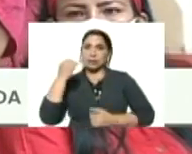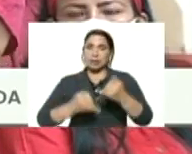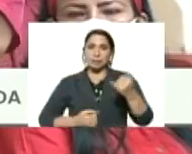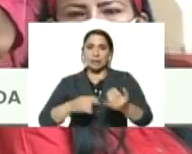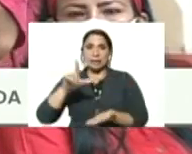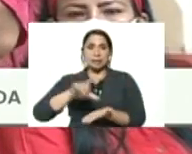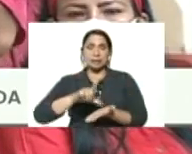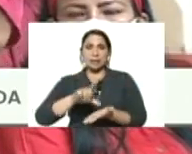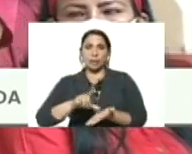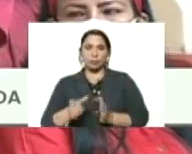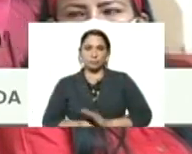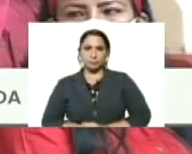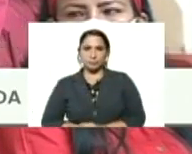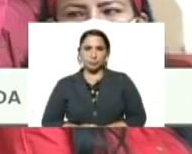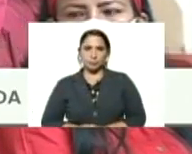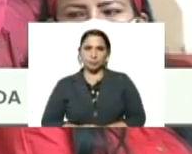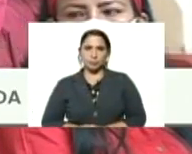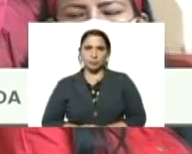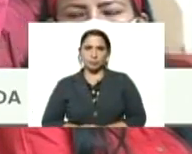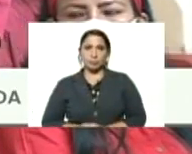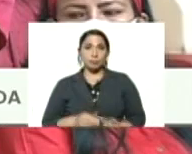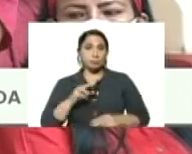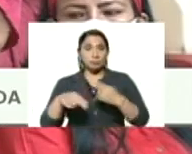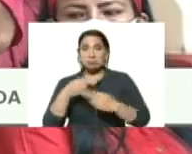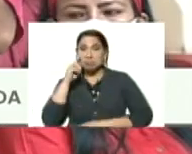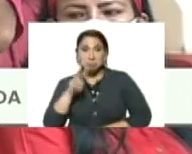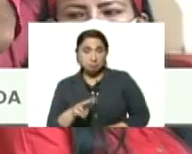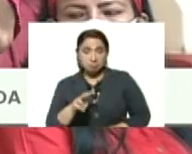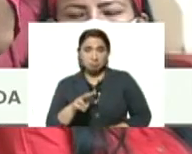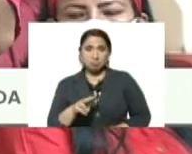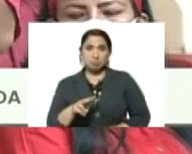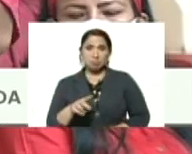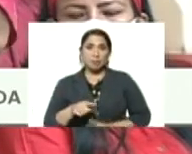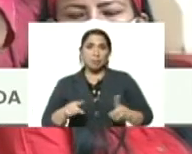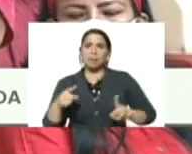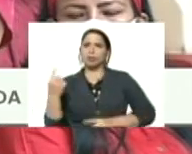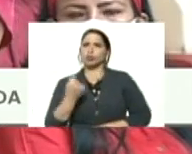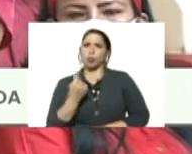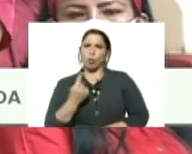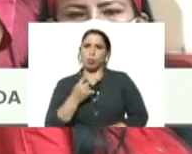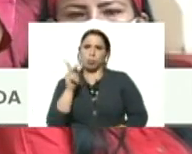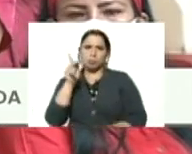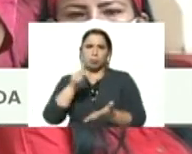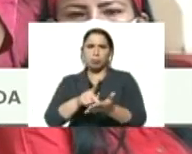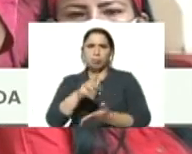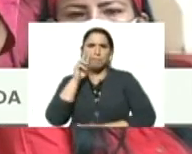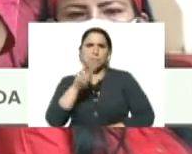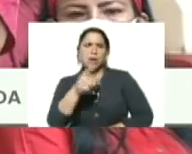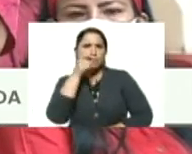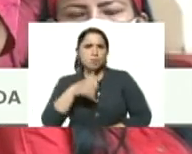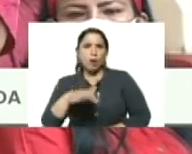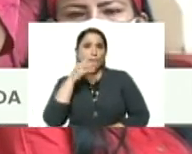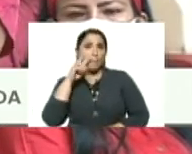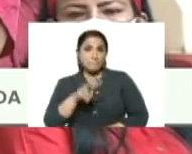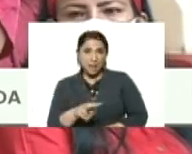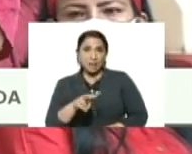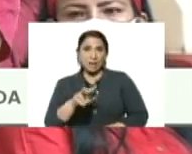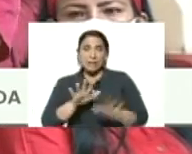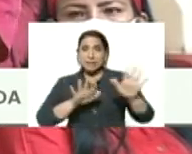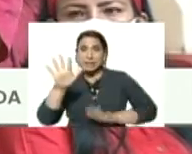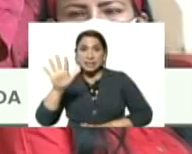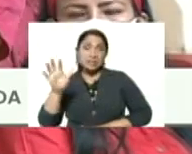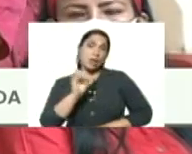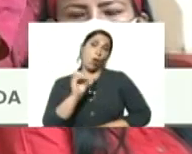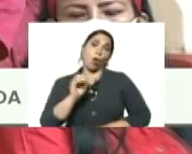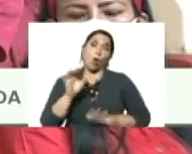y quizás en las ciudades no se veía tanto, pero solo bastaba ir a un pueblo para que tuviera muchachas de 15 y de